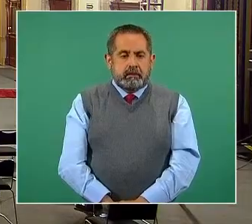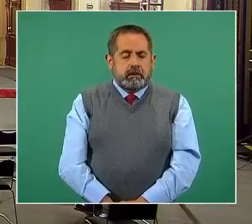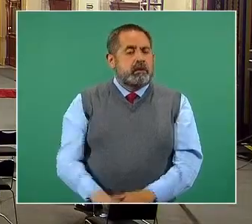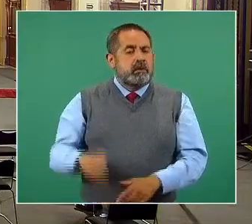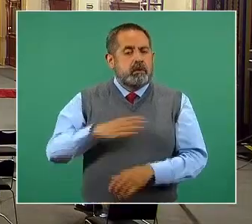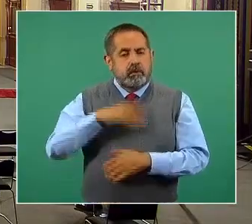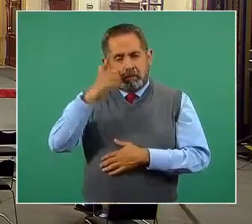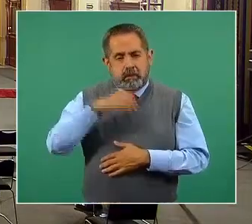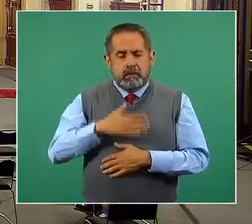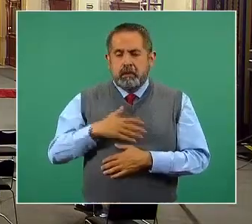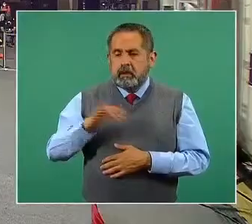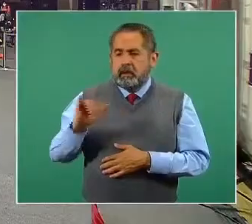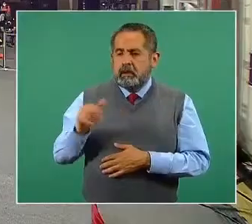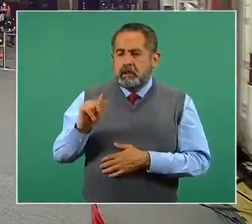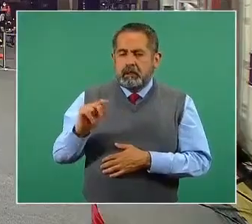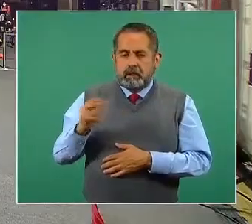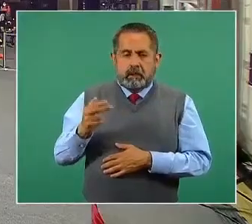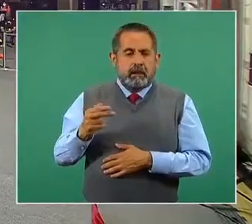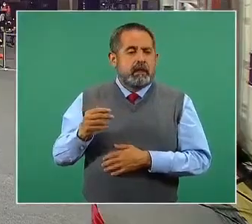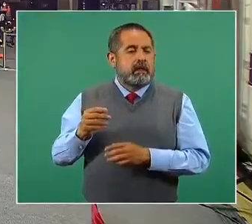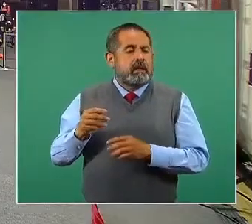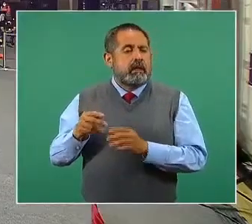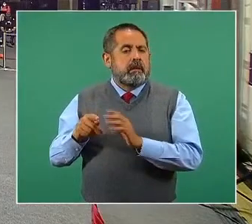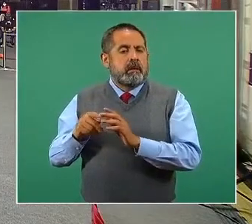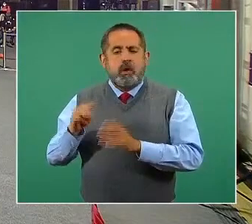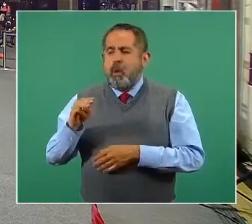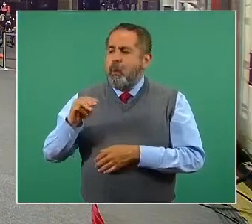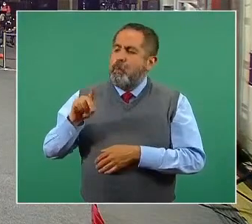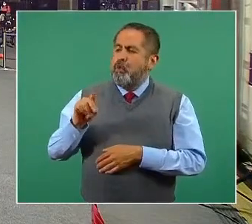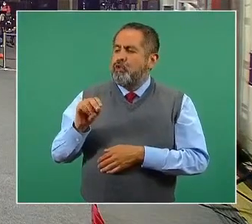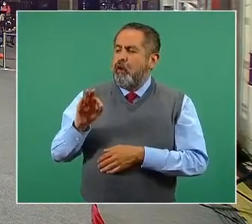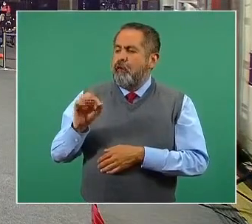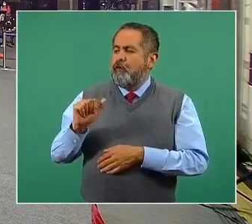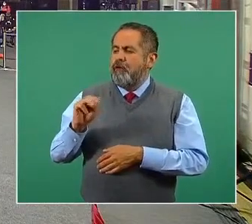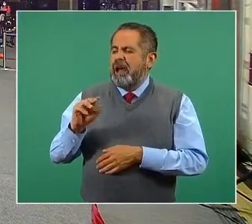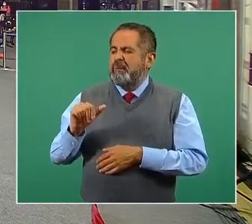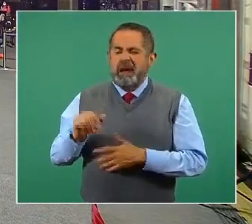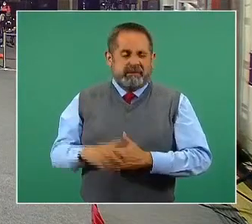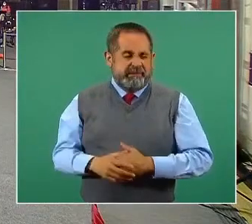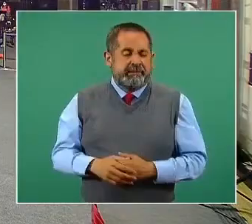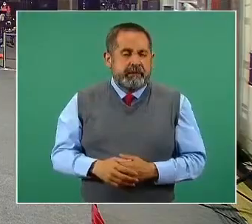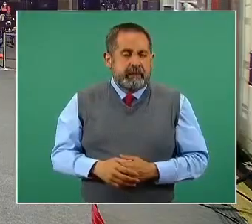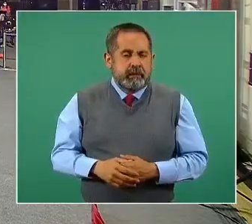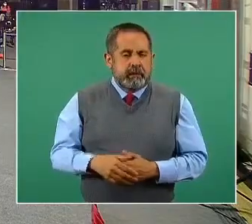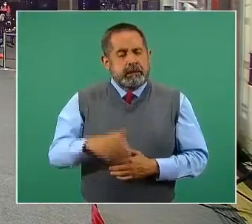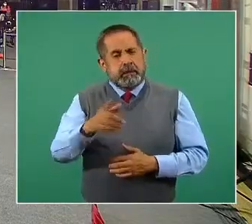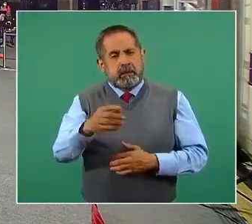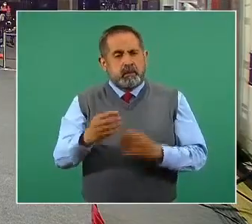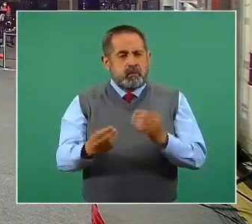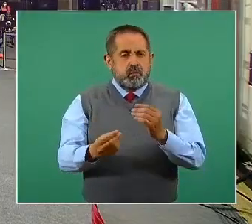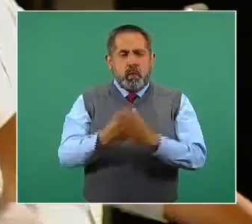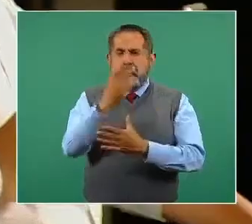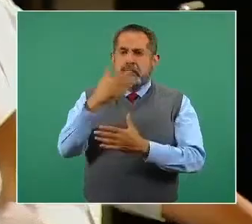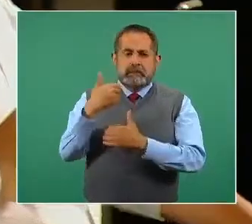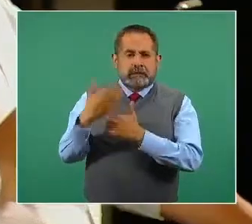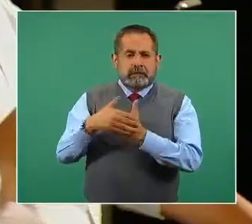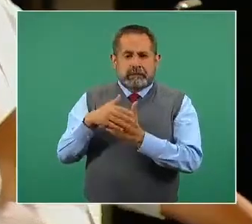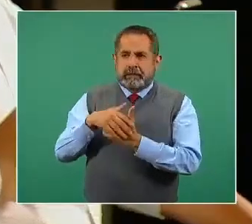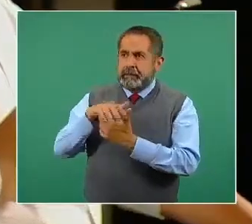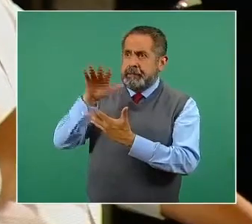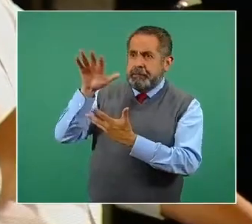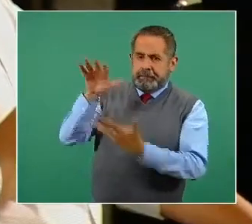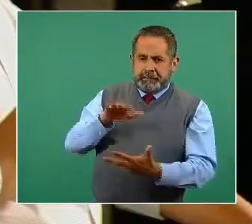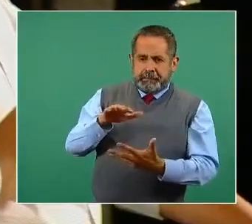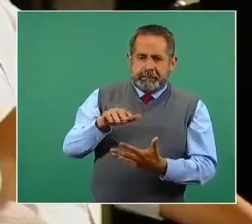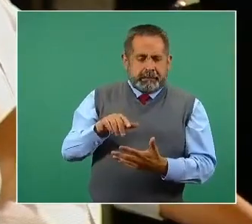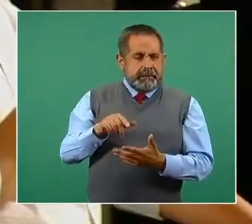Buenas noches. Janet Galindo, de Mundo Farma. Doctor, con estas nuevas dosis que se está tomando